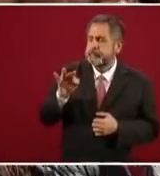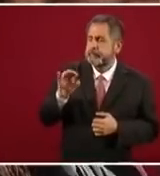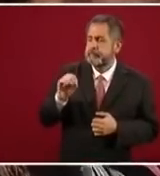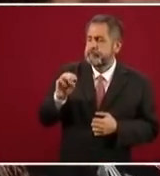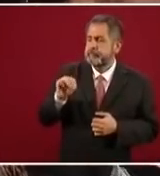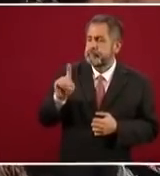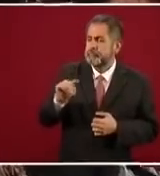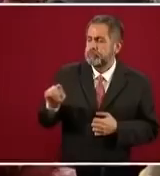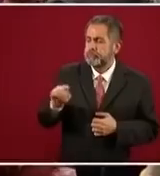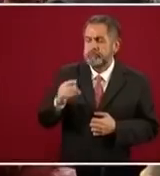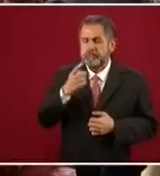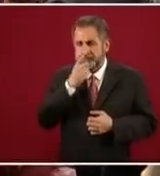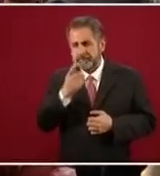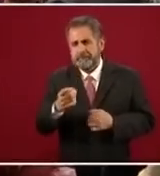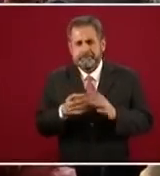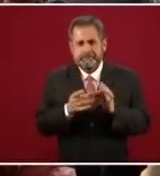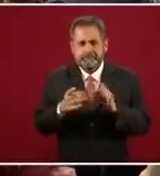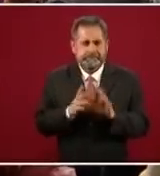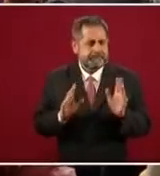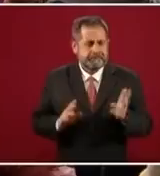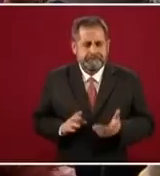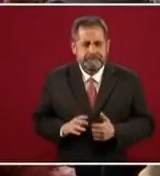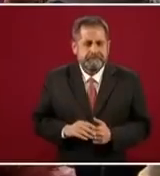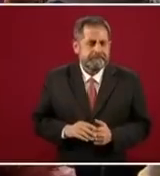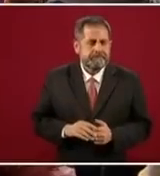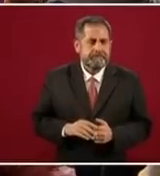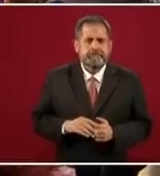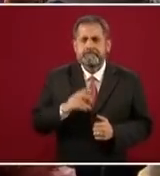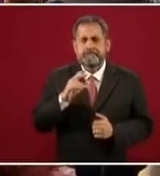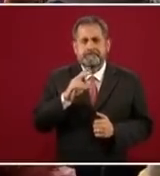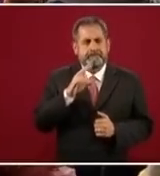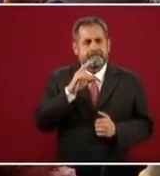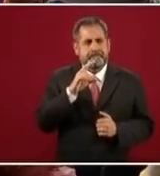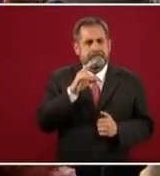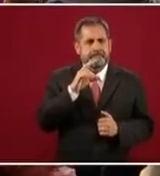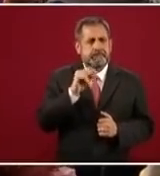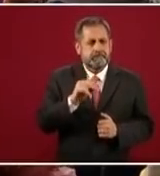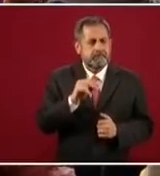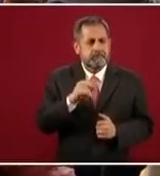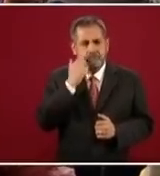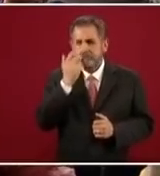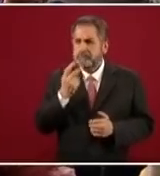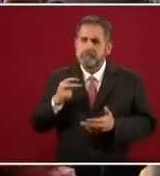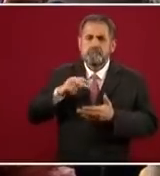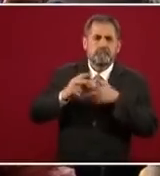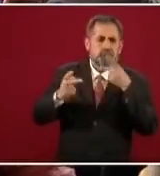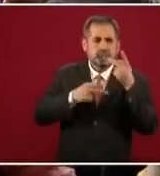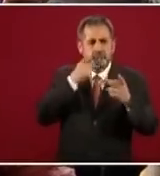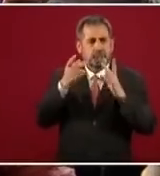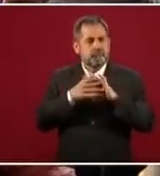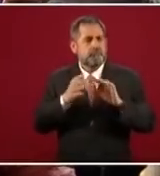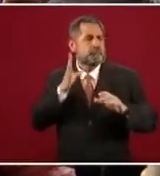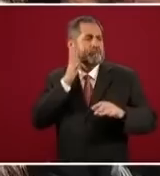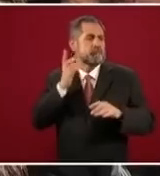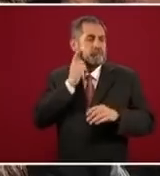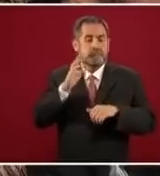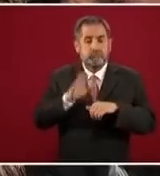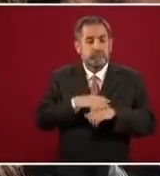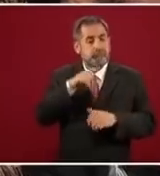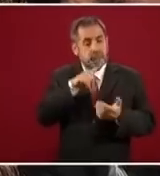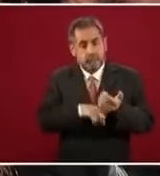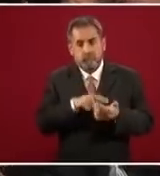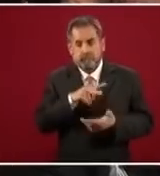que pues, incluso se le había no permitido hablar en la Cámara de Diputados precisamente porque tiene